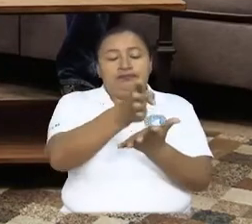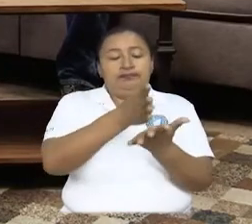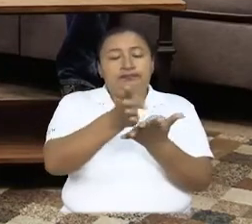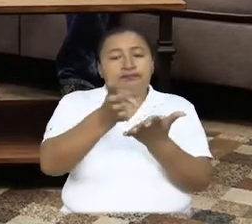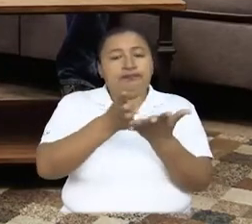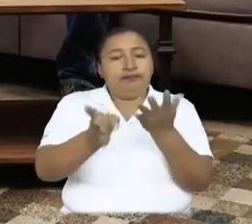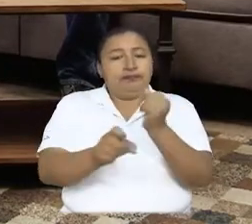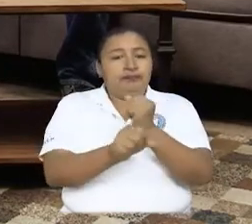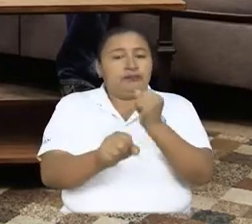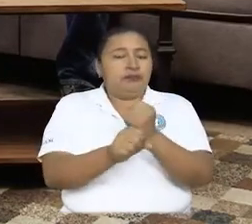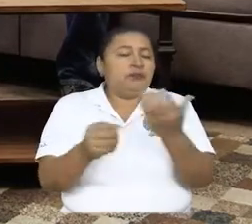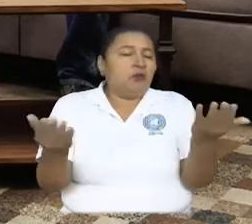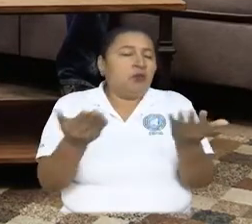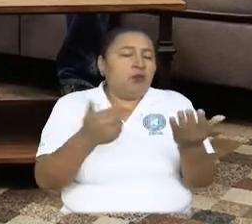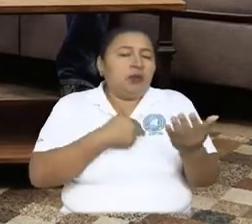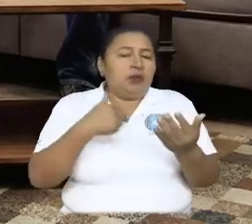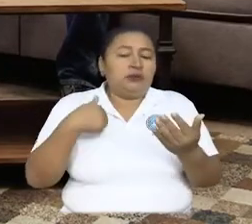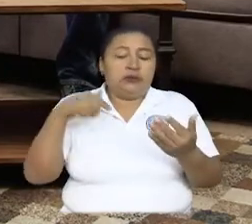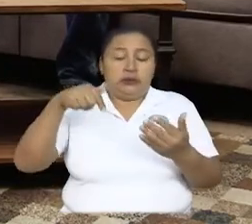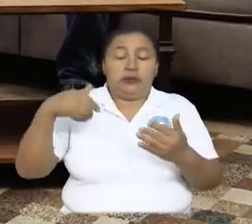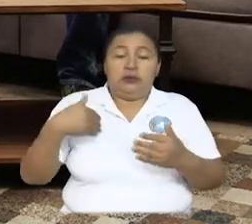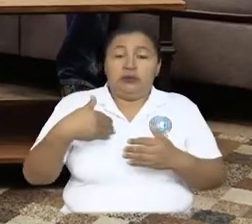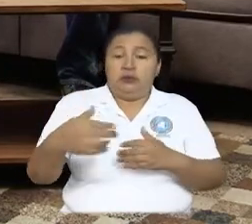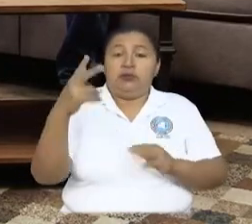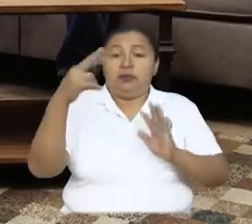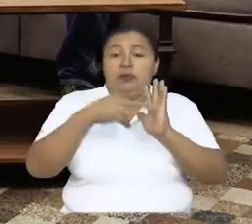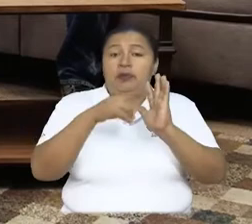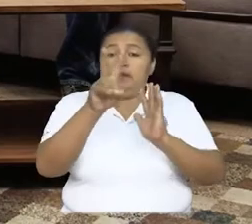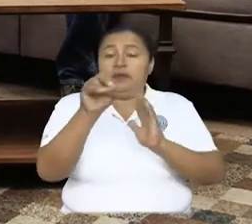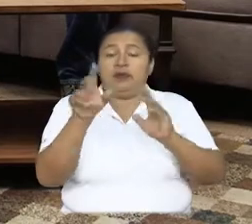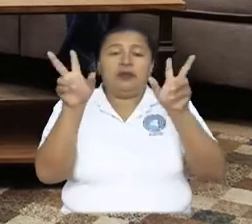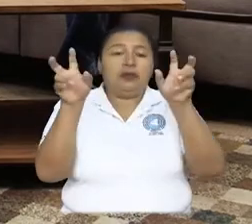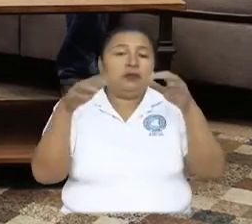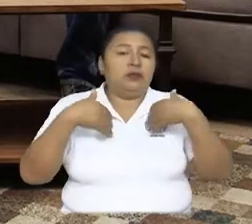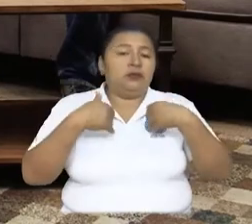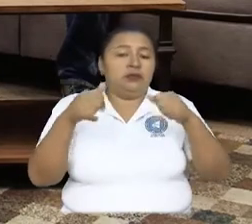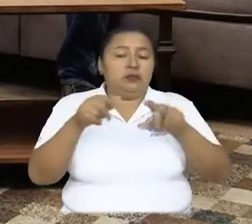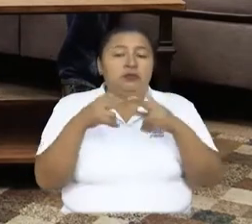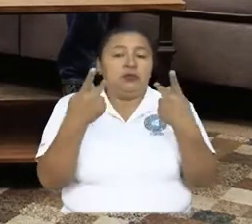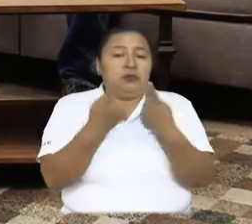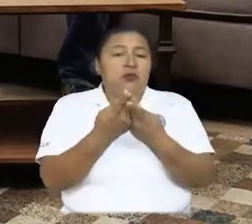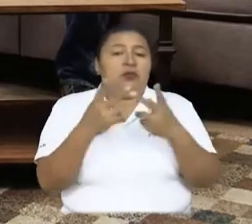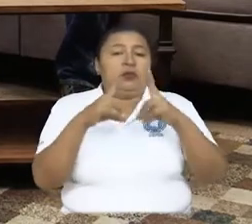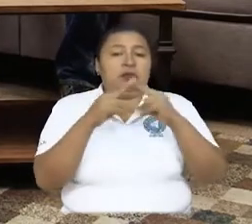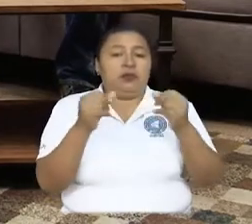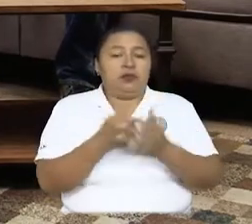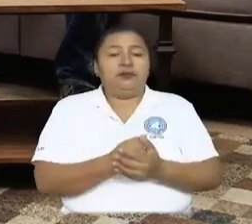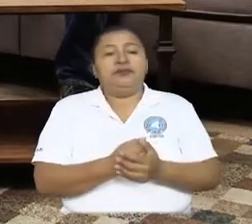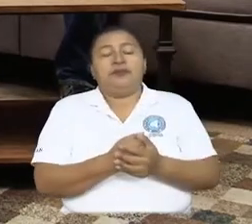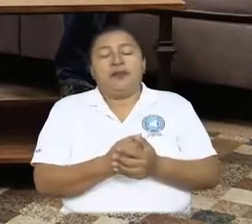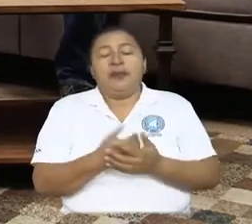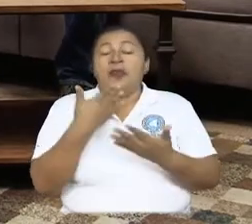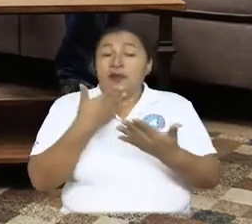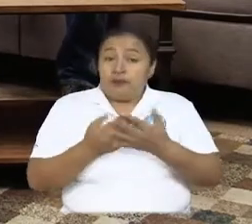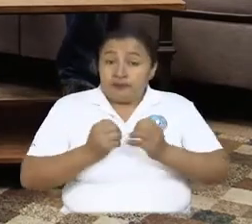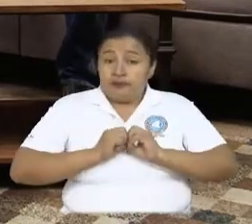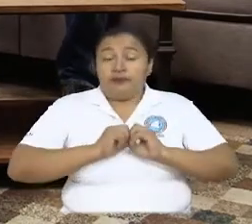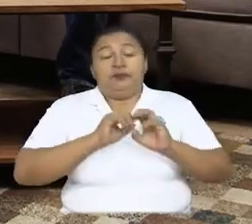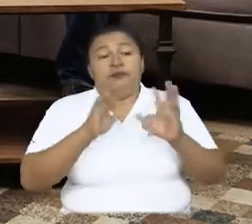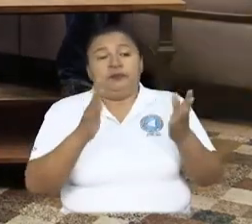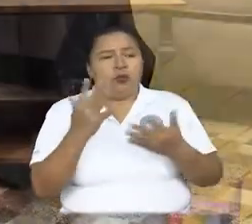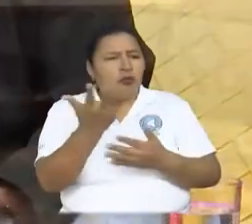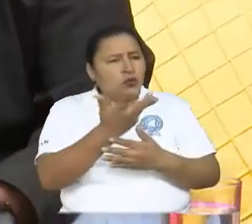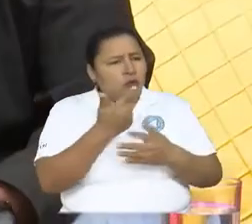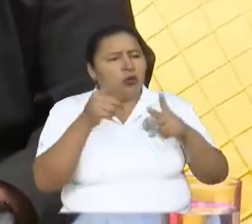cómo va a desarrollarse de 2020 desde la perspectiva de la salud para el pueblo nicaragüense buenos días primero a todos los hermanos verdad